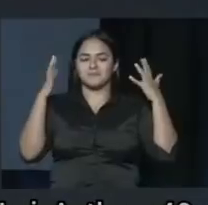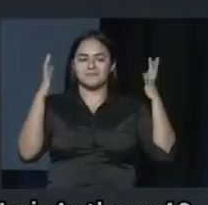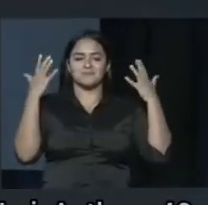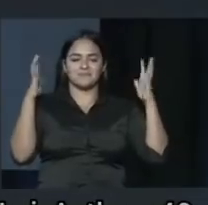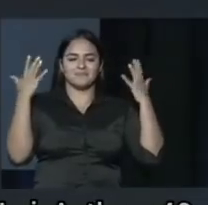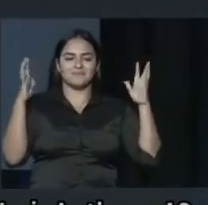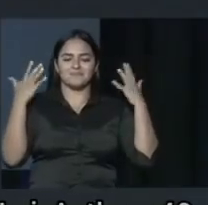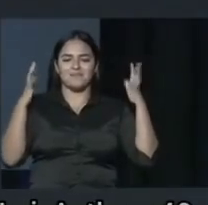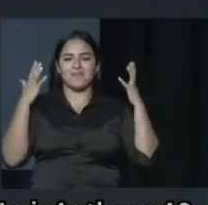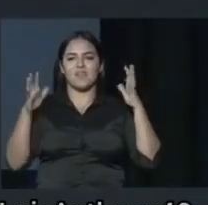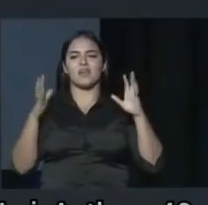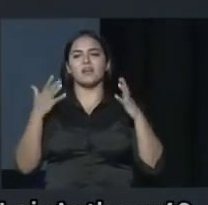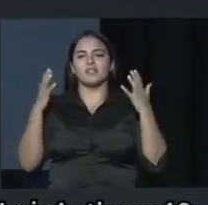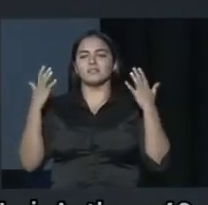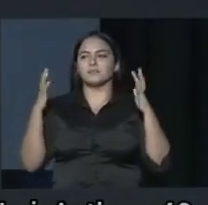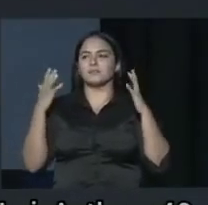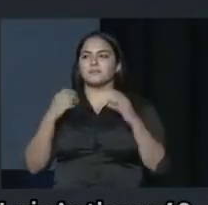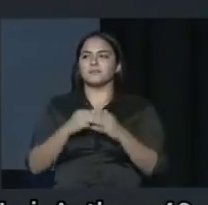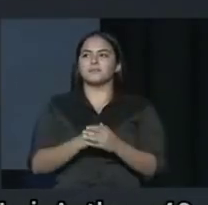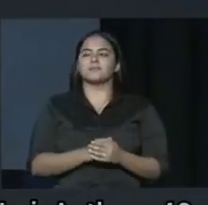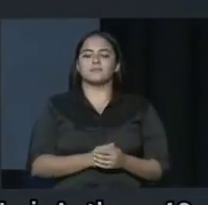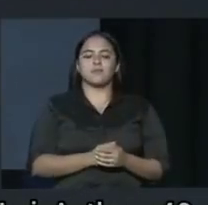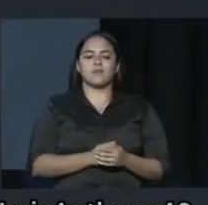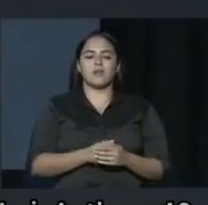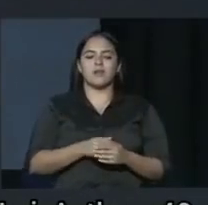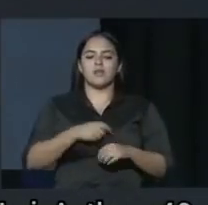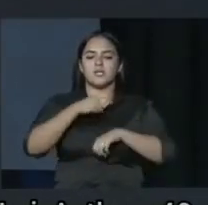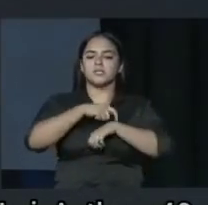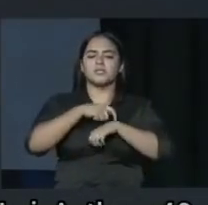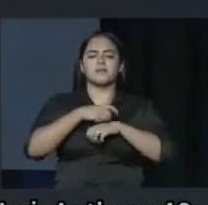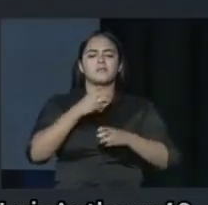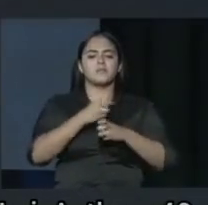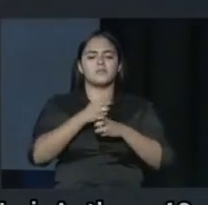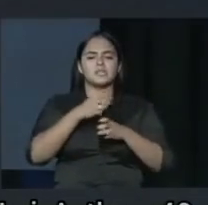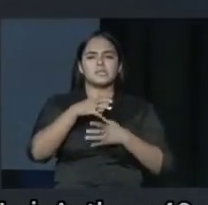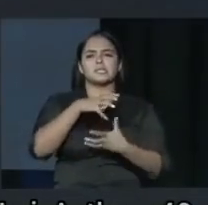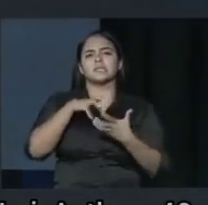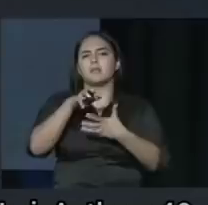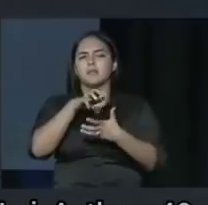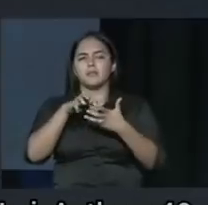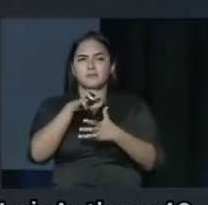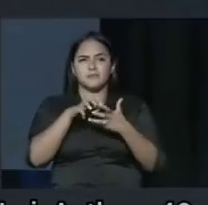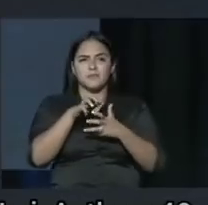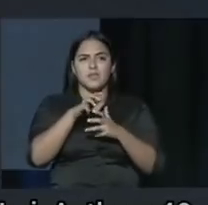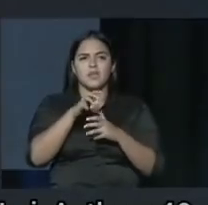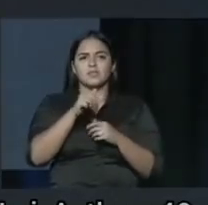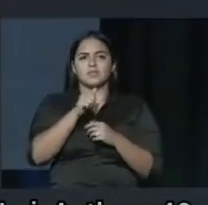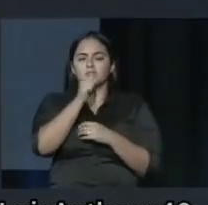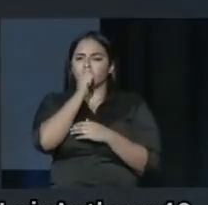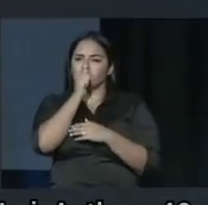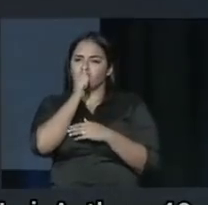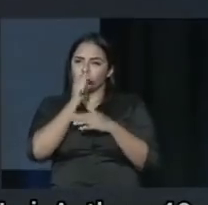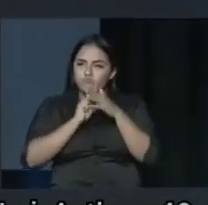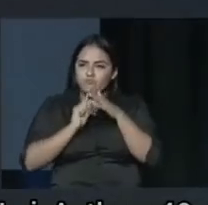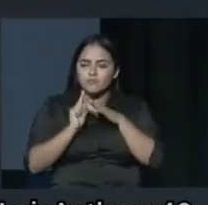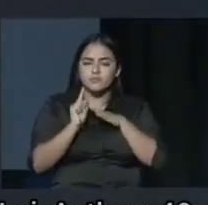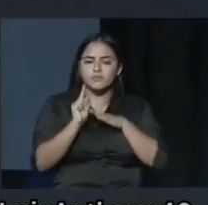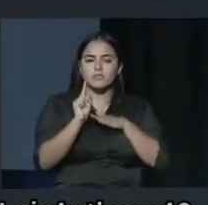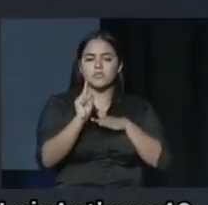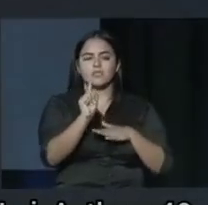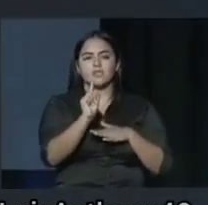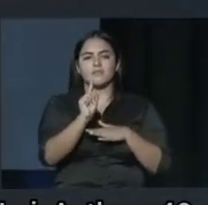En esos días de gran turbulencia política y social, salí de la comodidad de mi vida privada